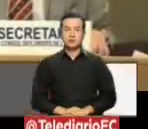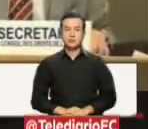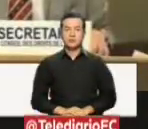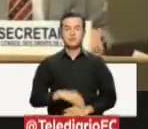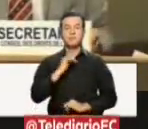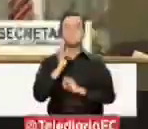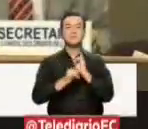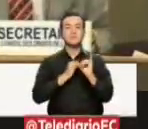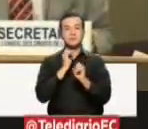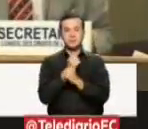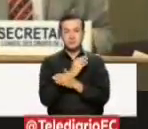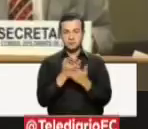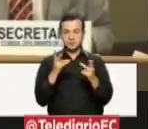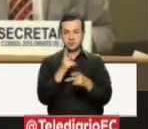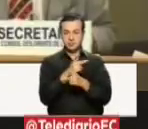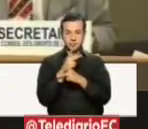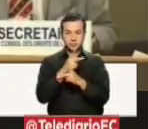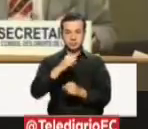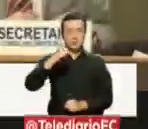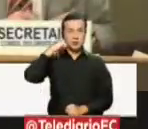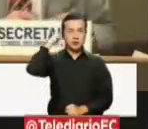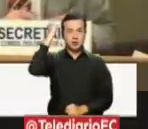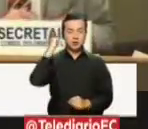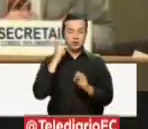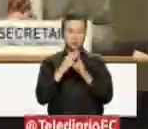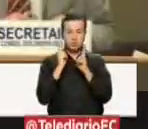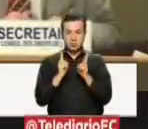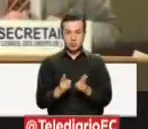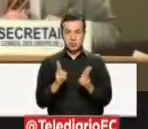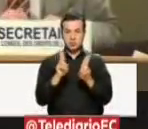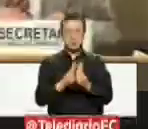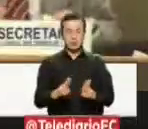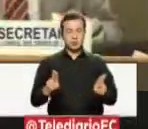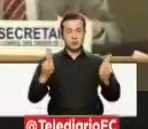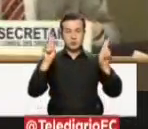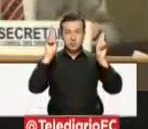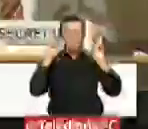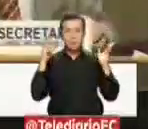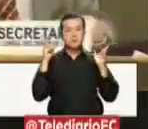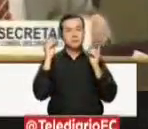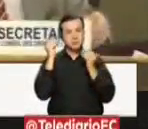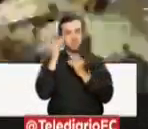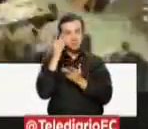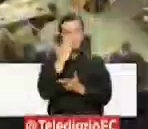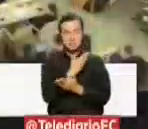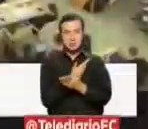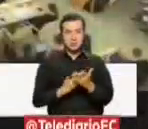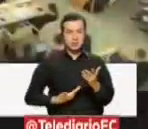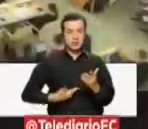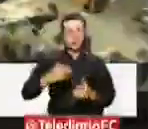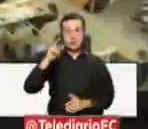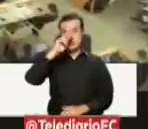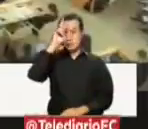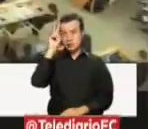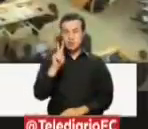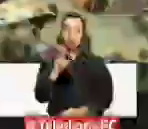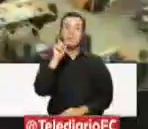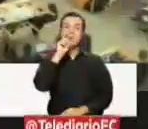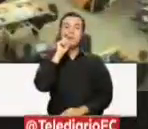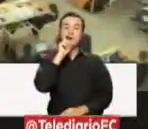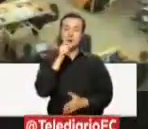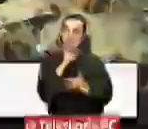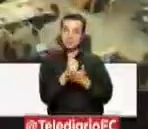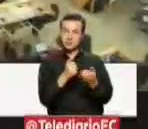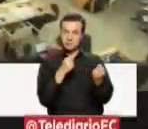En lo internacional, el Consejo de Derechos Humanos de la Organización de las Naciones Unidas exhortó al presidente de Venezuela, Nicolás Maduro, a recibir